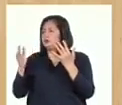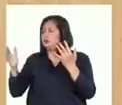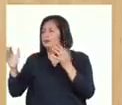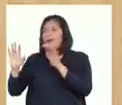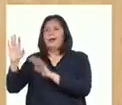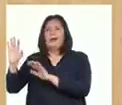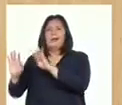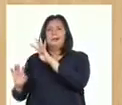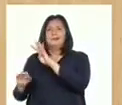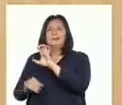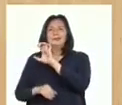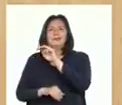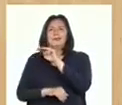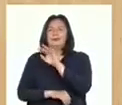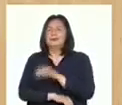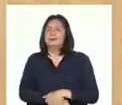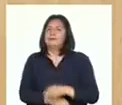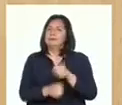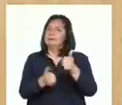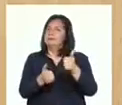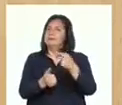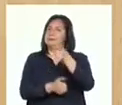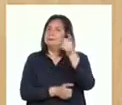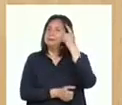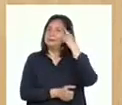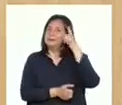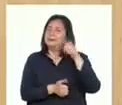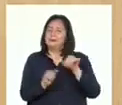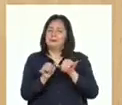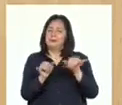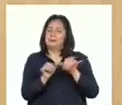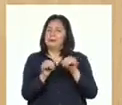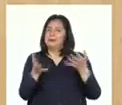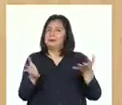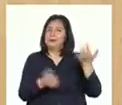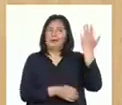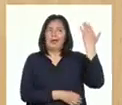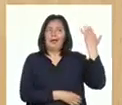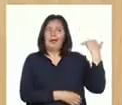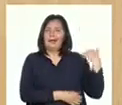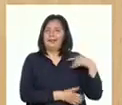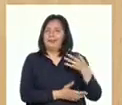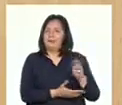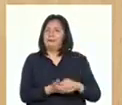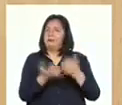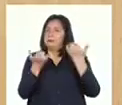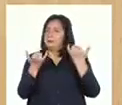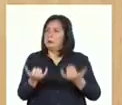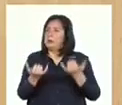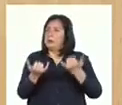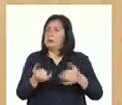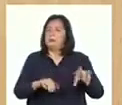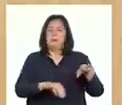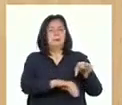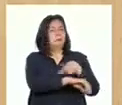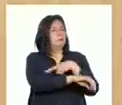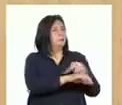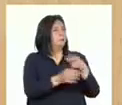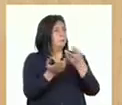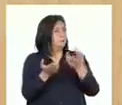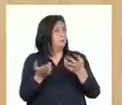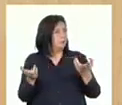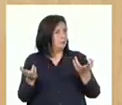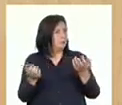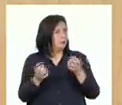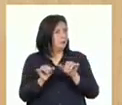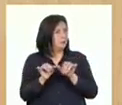a 14 centímetros. ¿Qué les parece si medimos los objetos anteriores, pero esta vez con nuestro instrumento